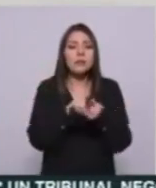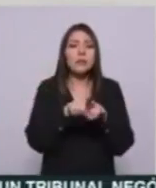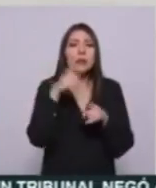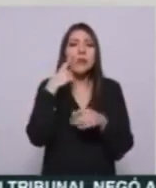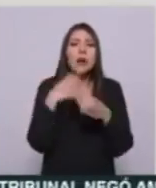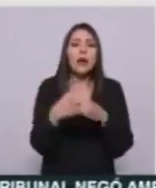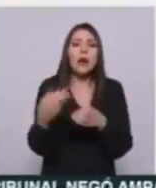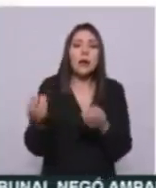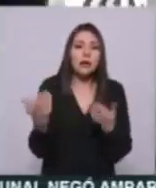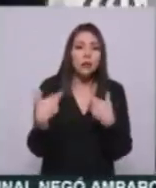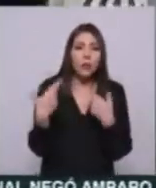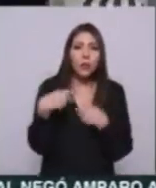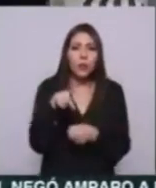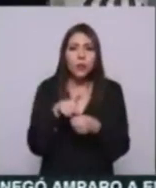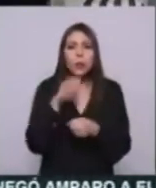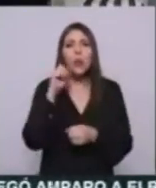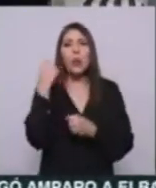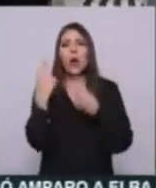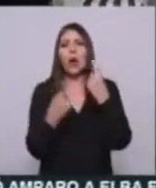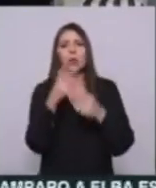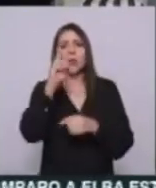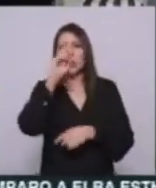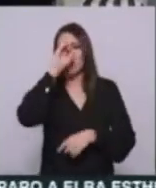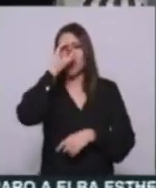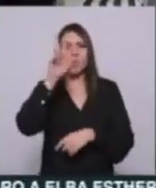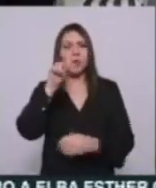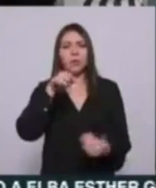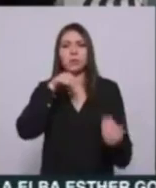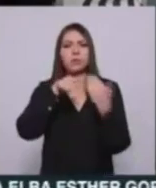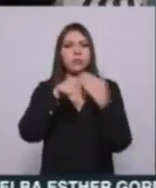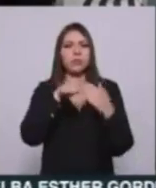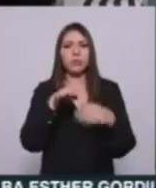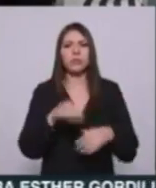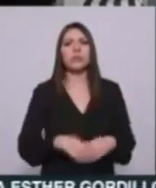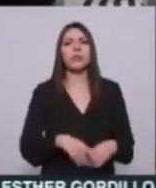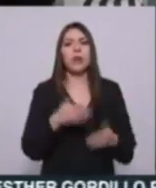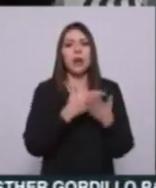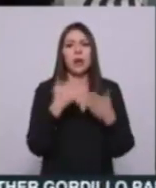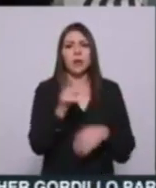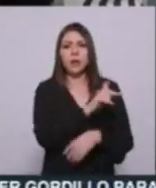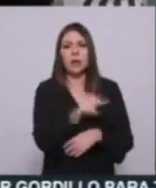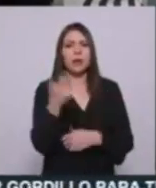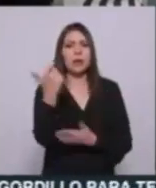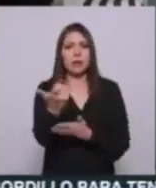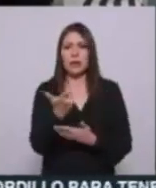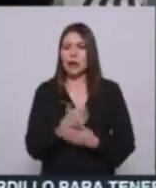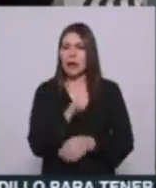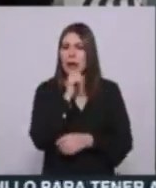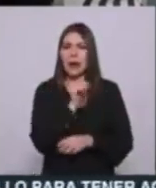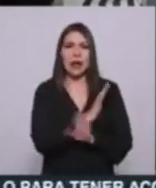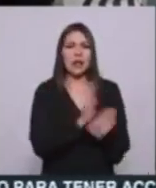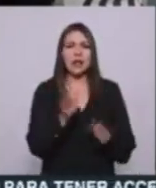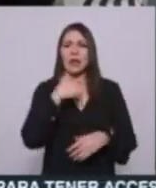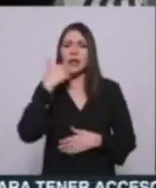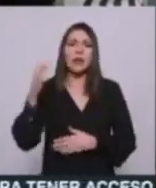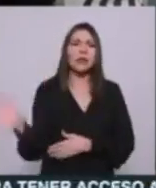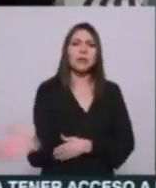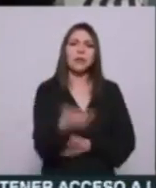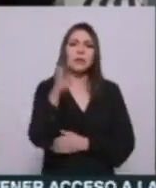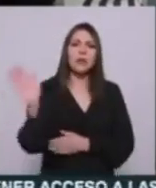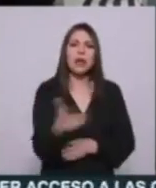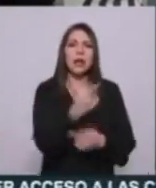a los automovilistas. Que nosotros estamos aquí dando paso libre, nosotros no estamos cobrando en estos momentos nada aquí en la caseta, estamos